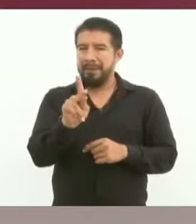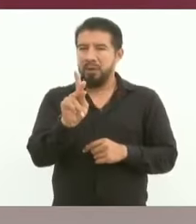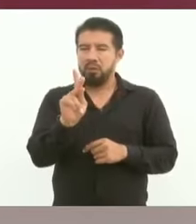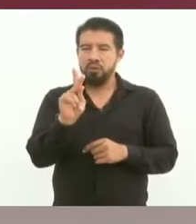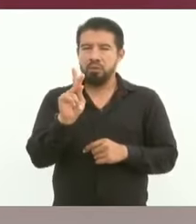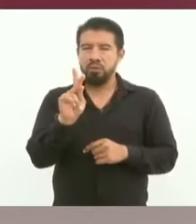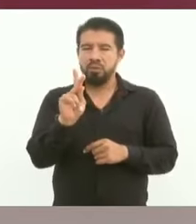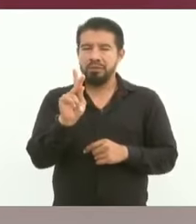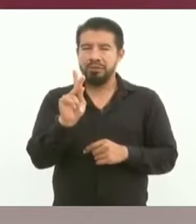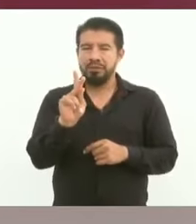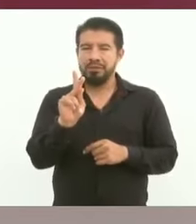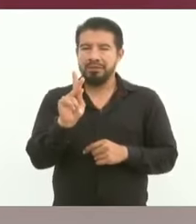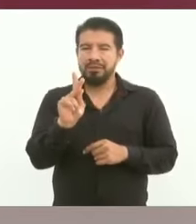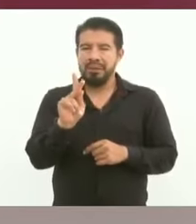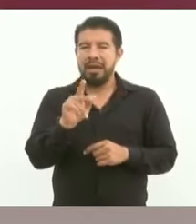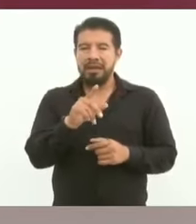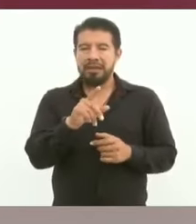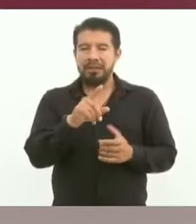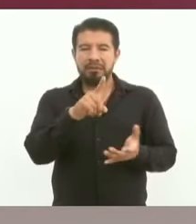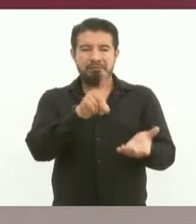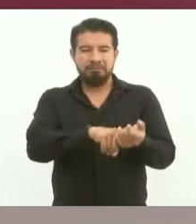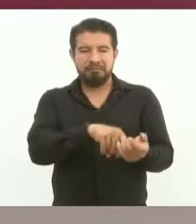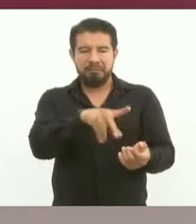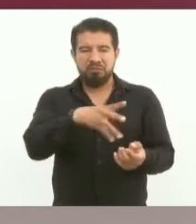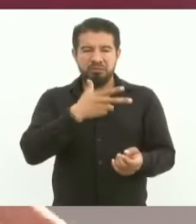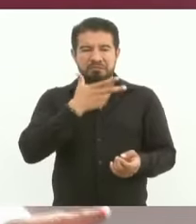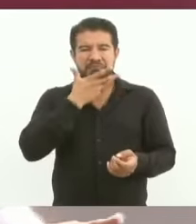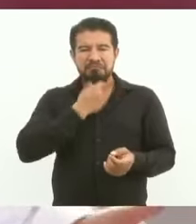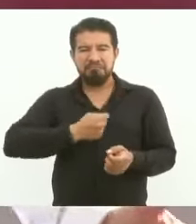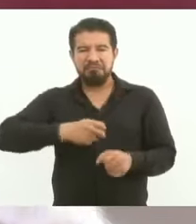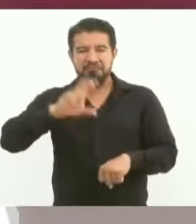porque todavía hay machismo, ¿sí o no?